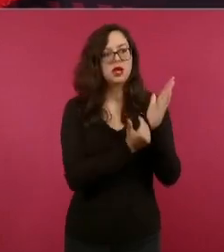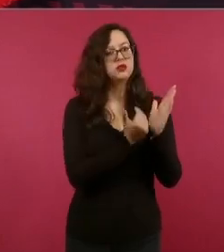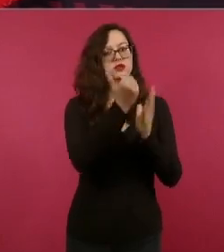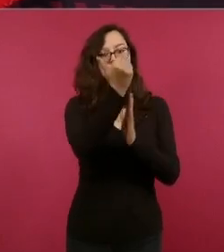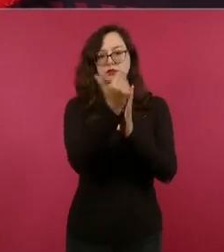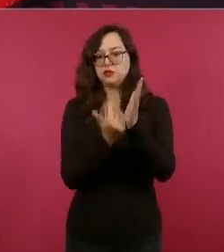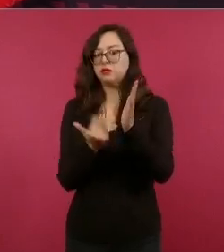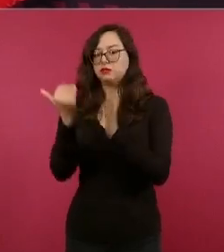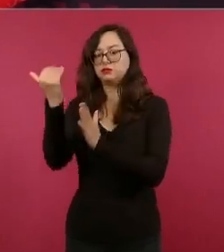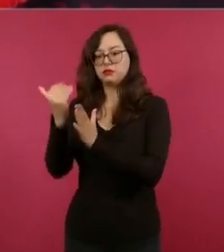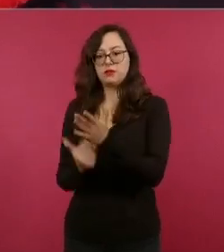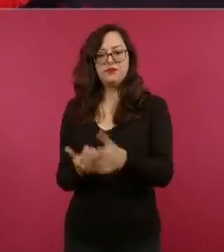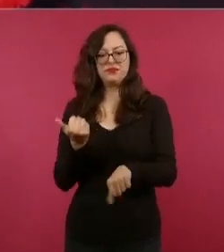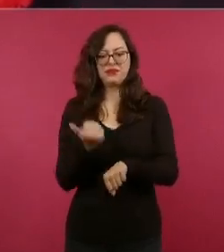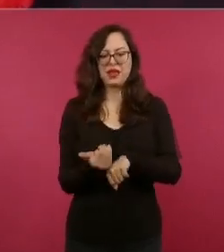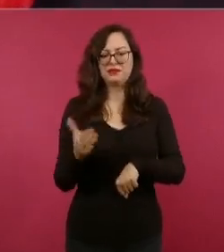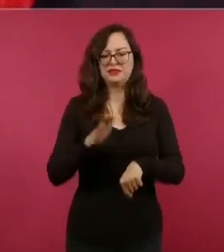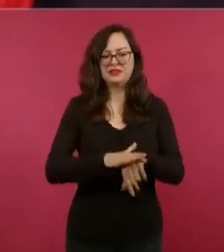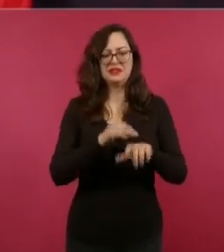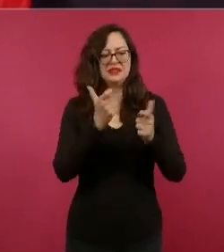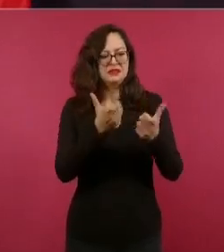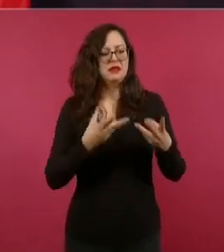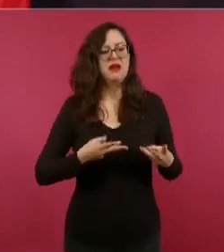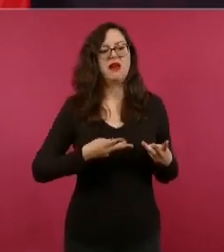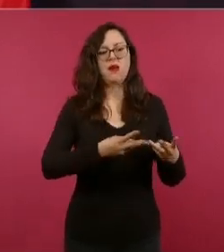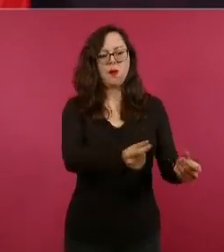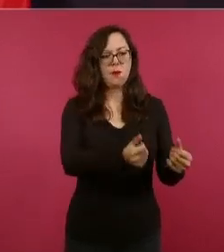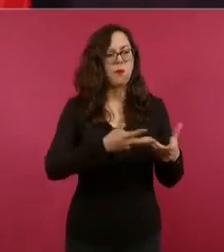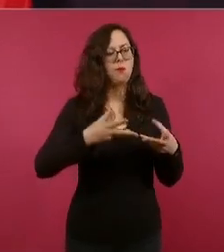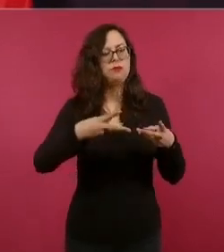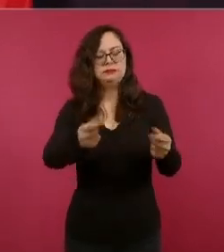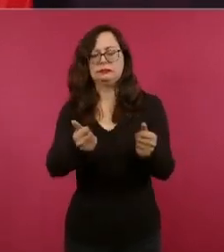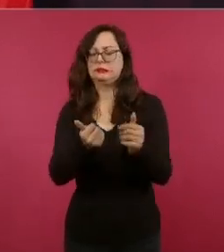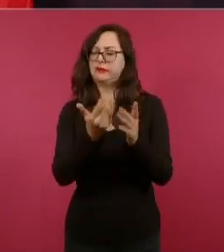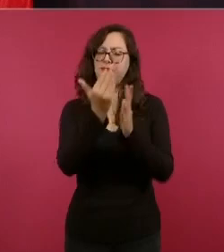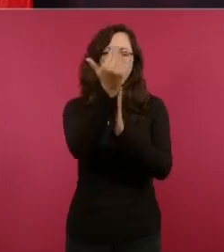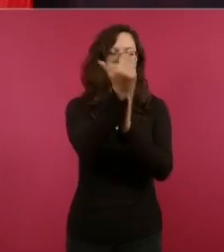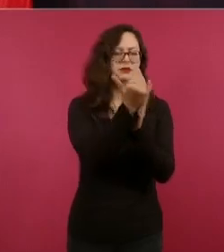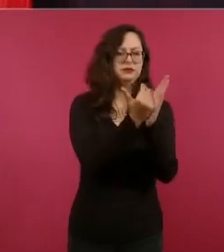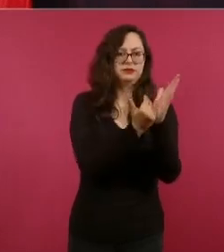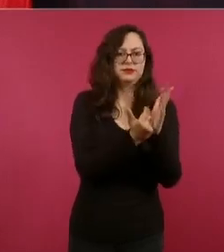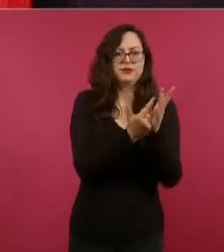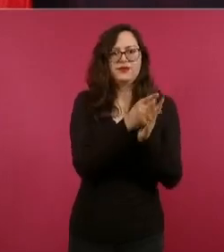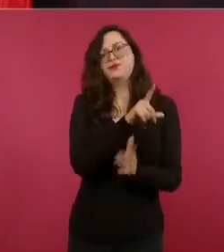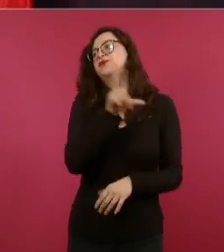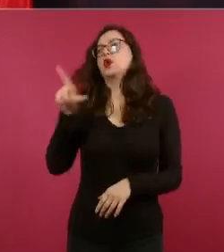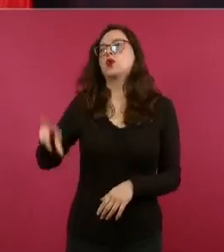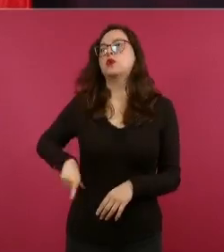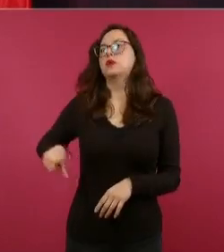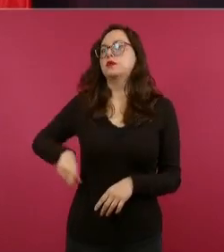el aparato burocrático oneroso que crearon para proteger a